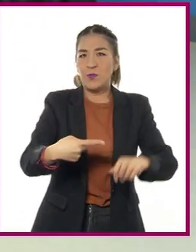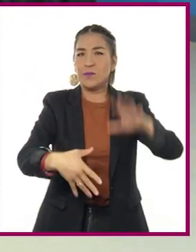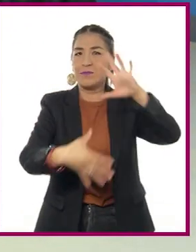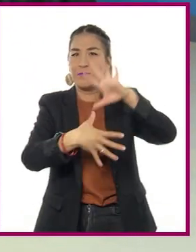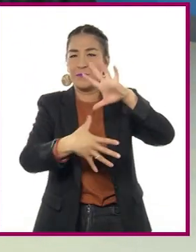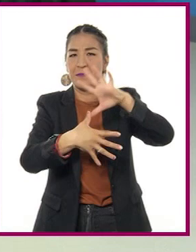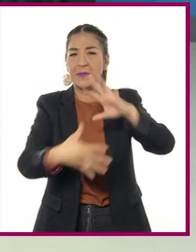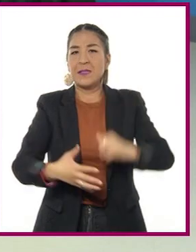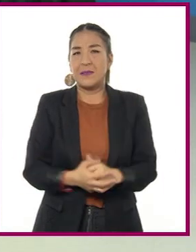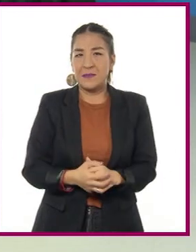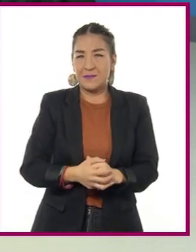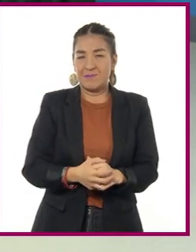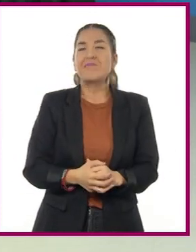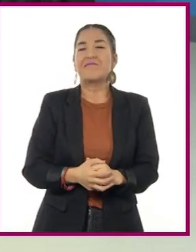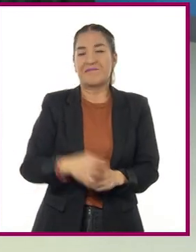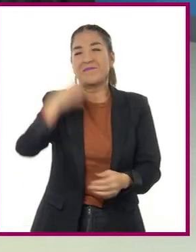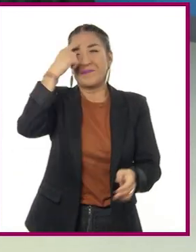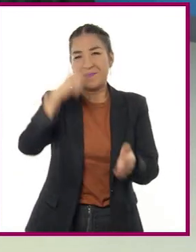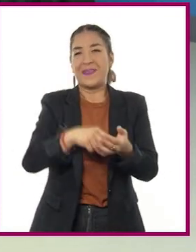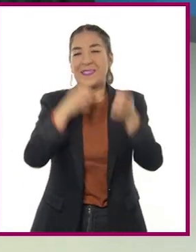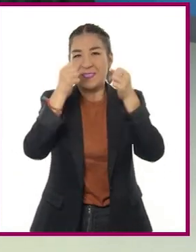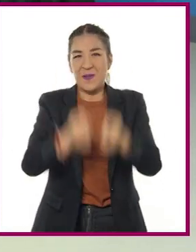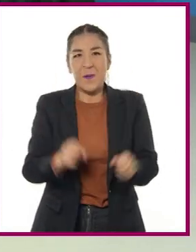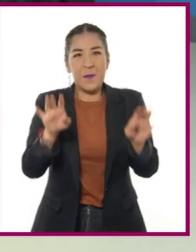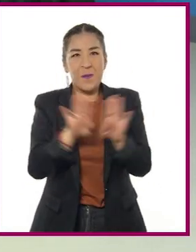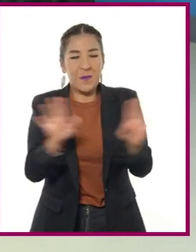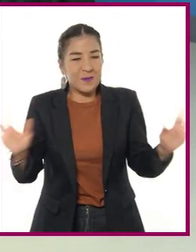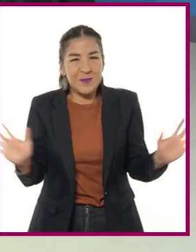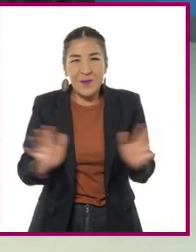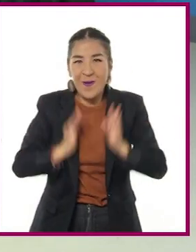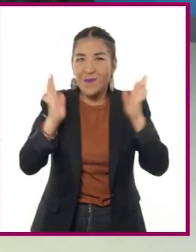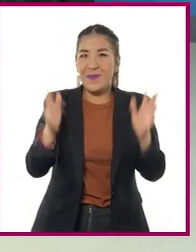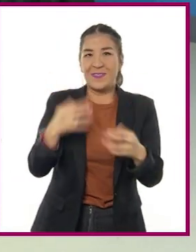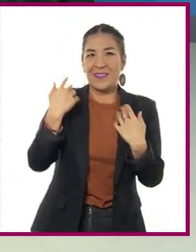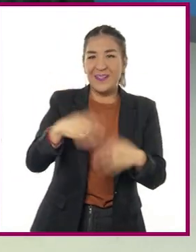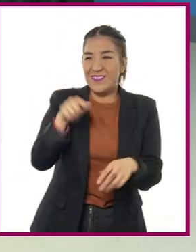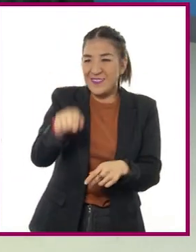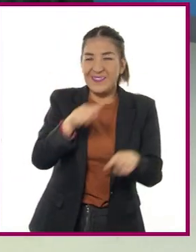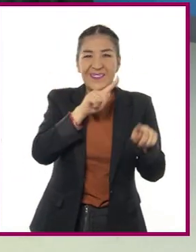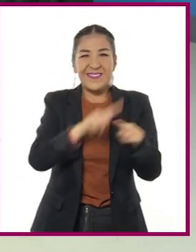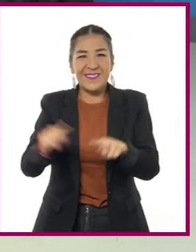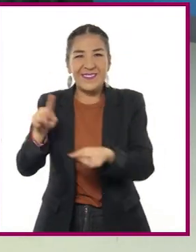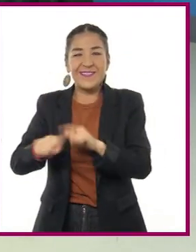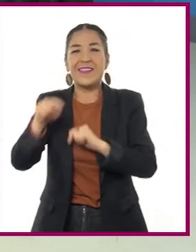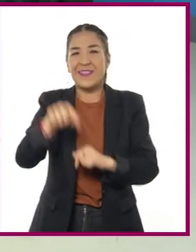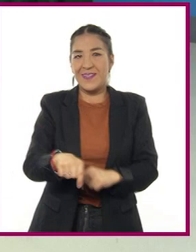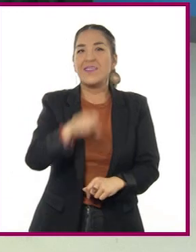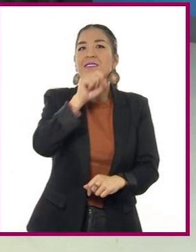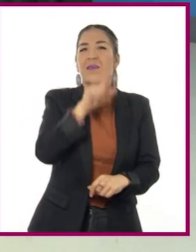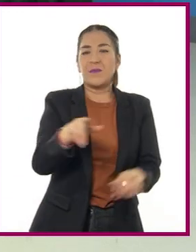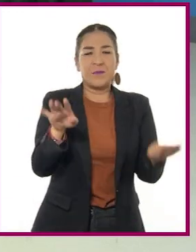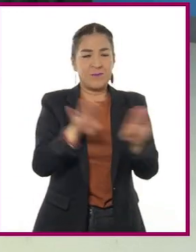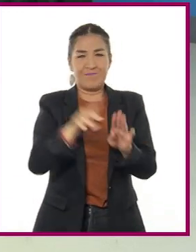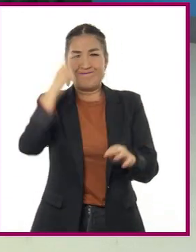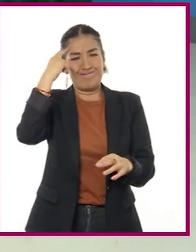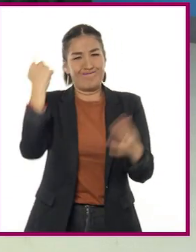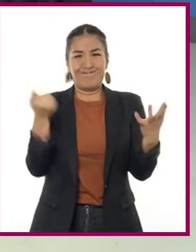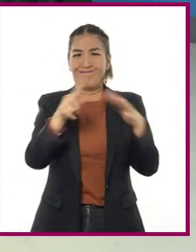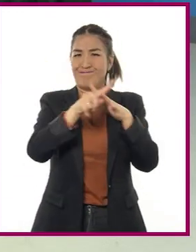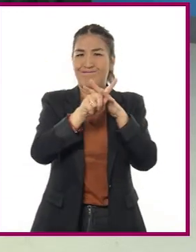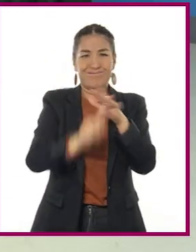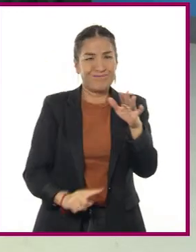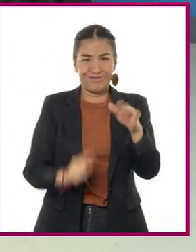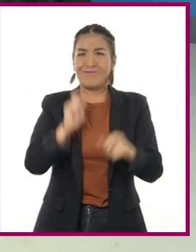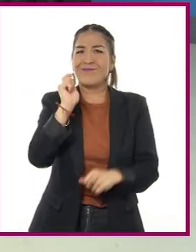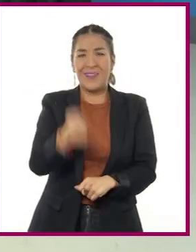Seguramente estarían muy impresionados y asombrados de la gran variedad, además de desconcertados, pues mucha fauna y